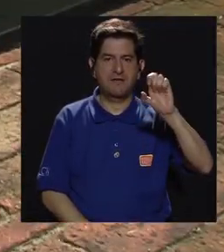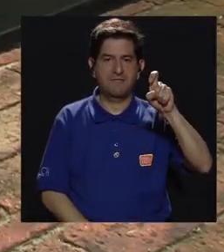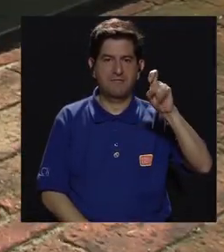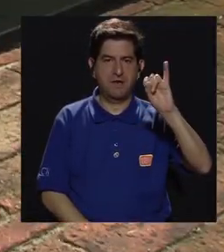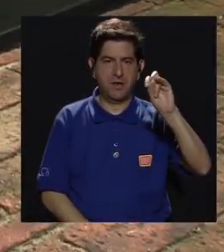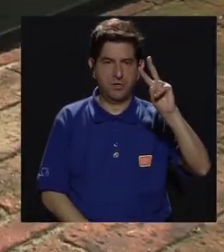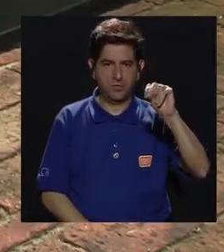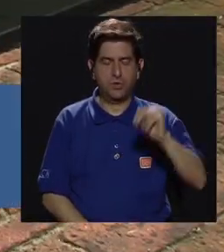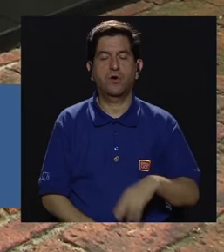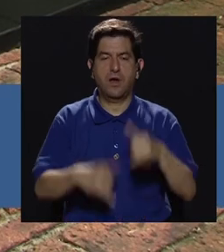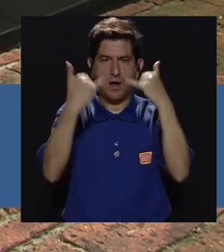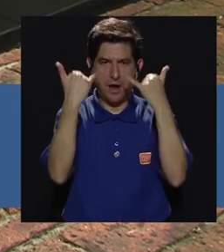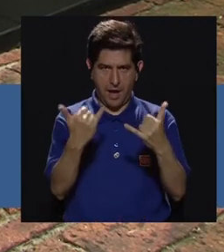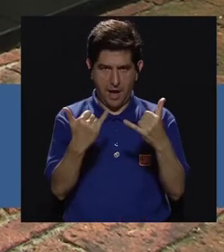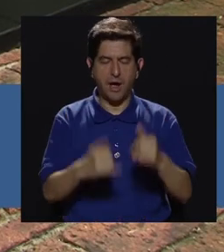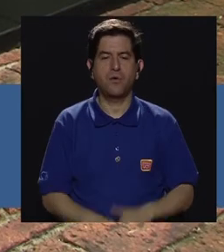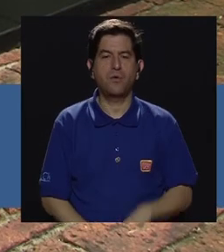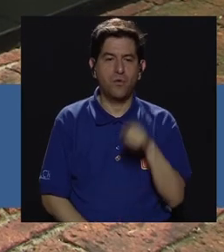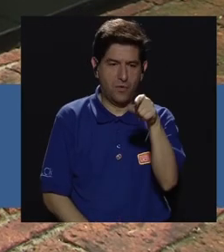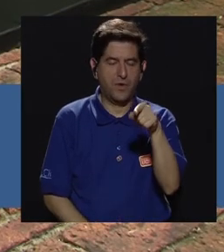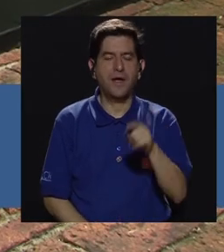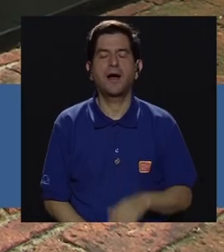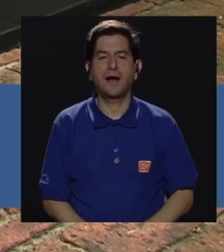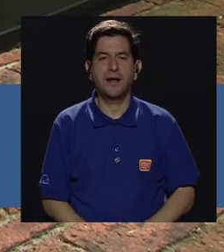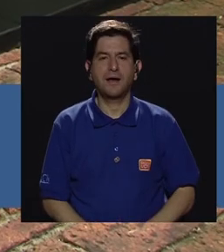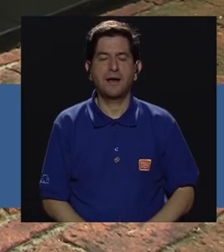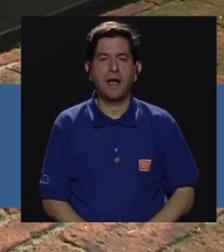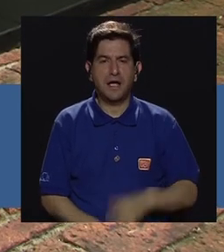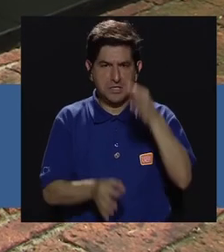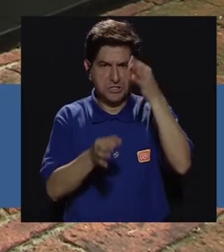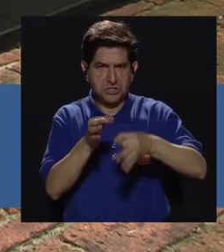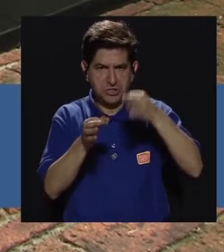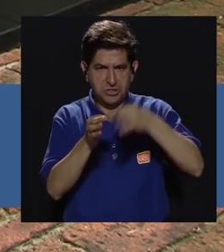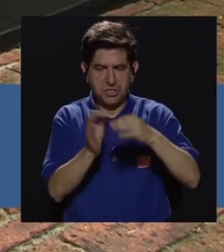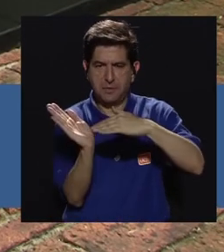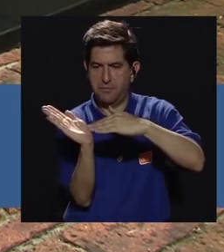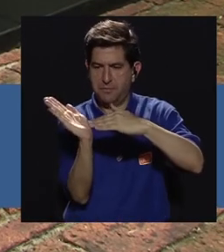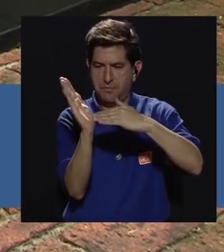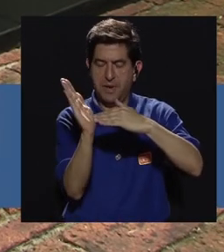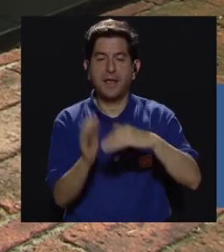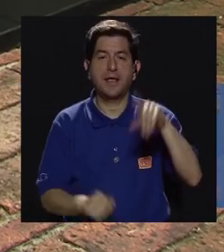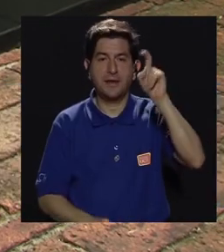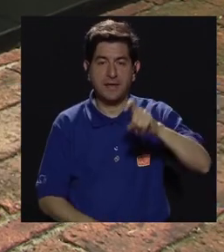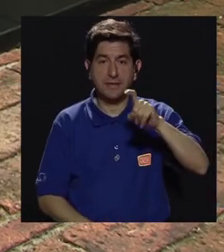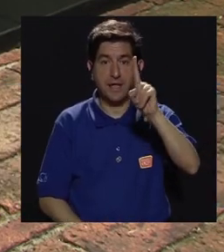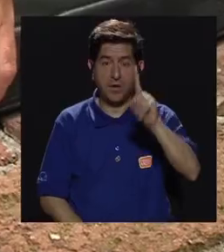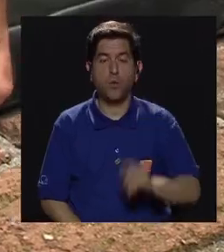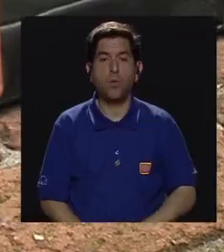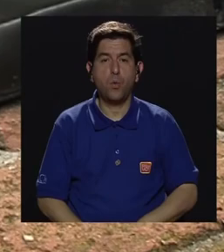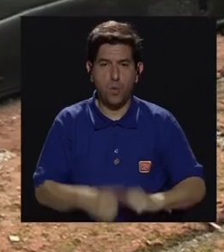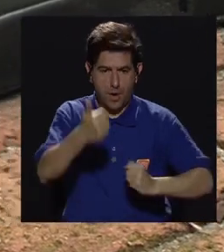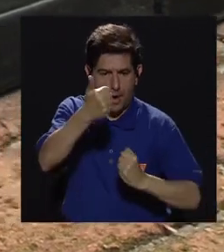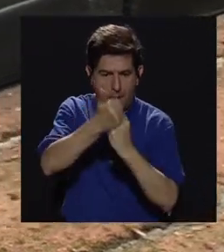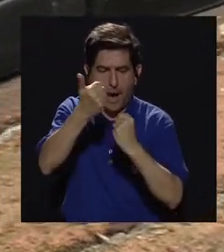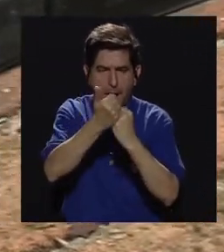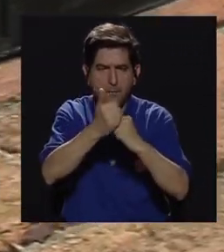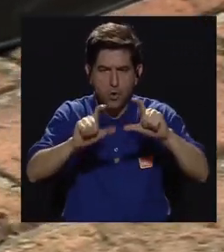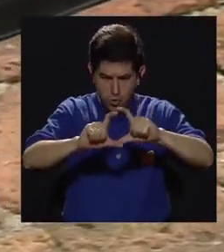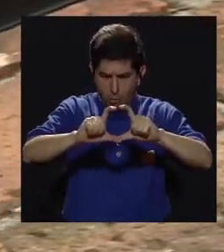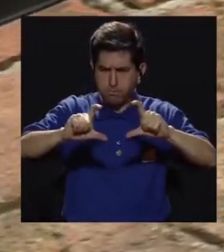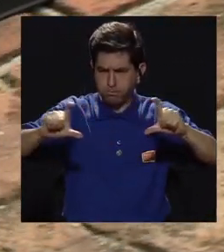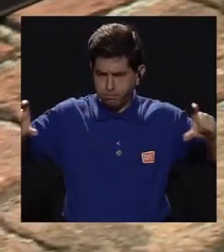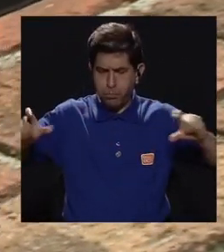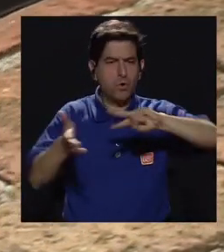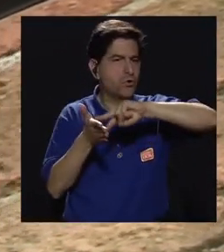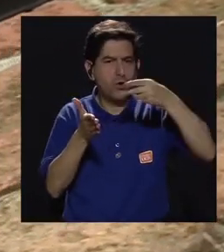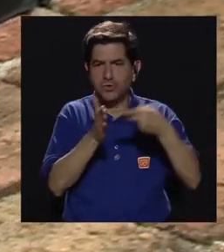Vamos a realizar el ejercicio de abdominal sencilla. Para comenzar, necesitamos un apoyo que sea lo suficientemente grueso para que no